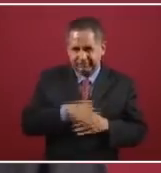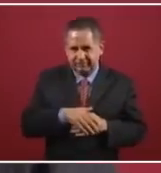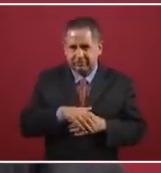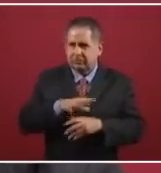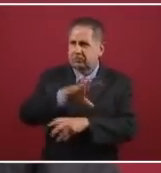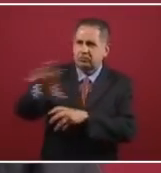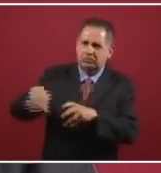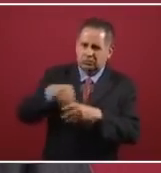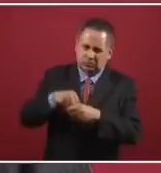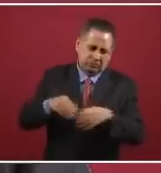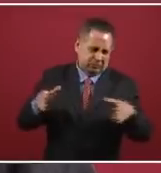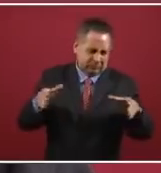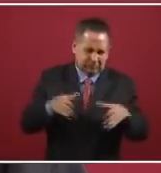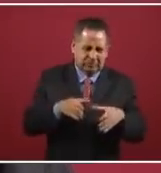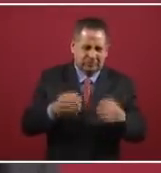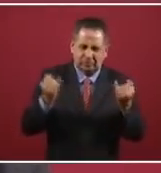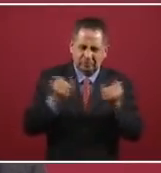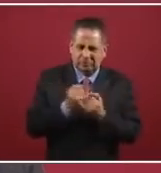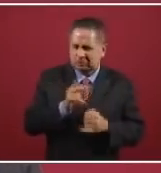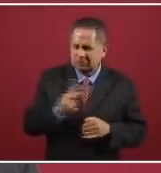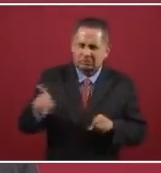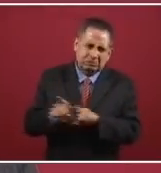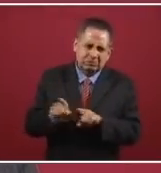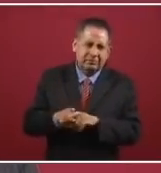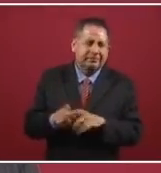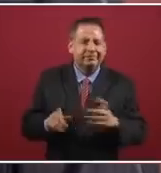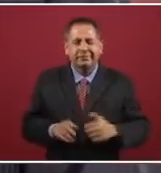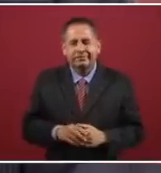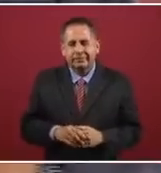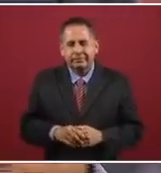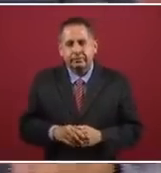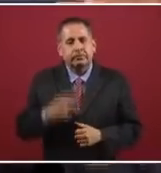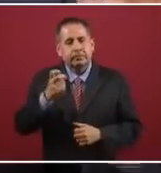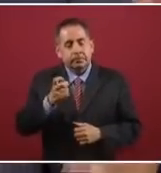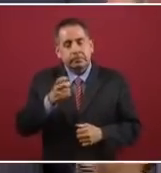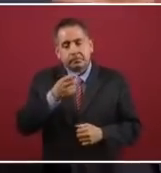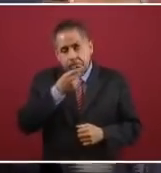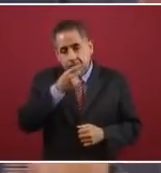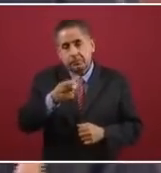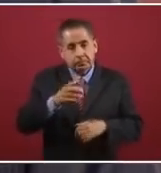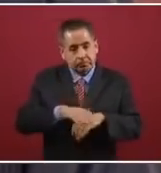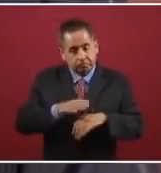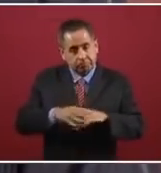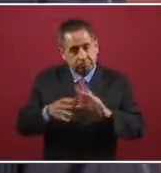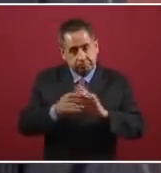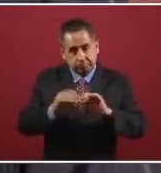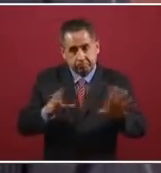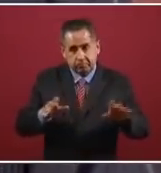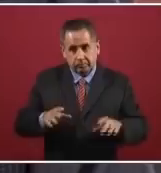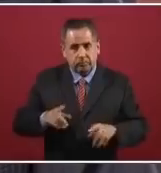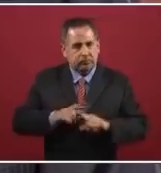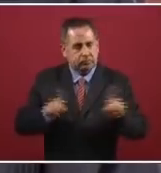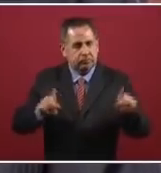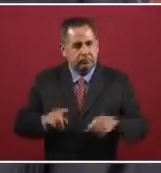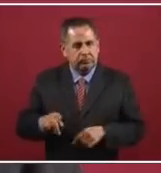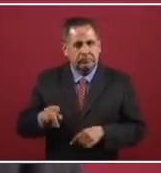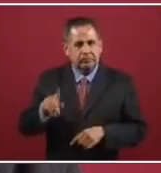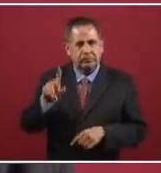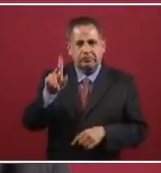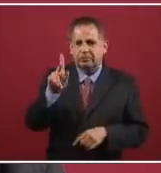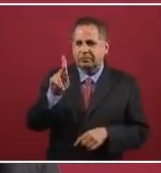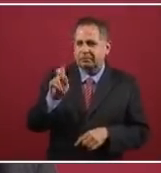todos en el mismo costal. Por eso tuve que decir, soy peje, pero no